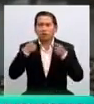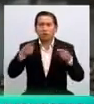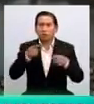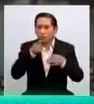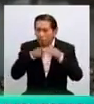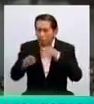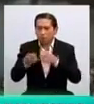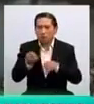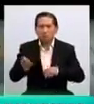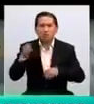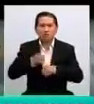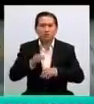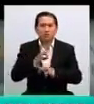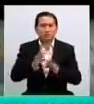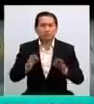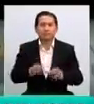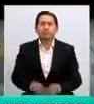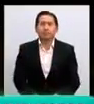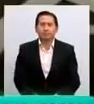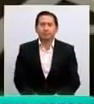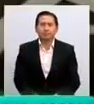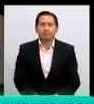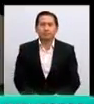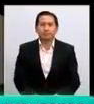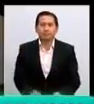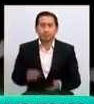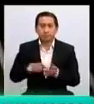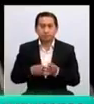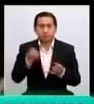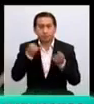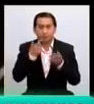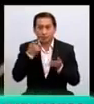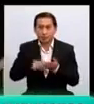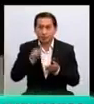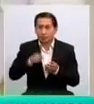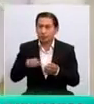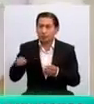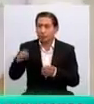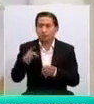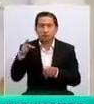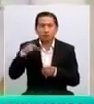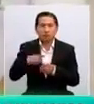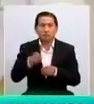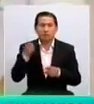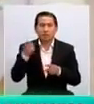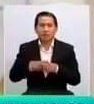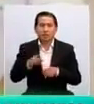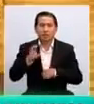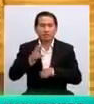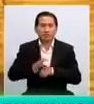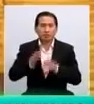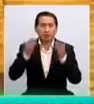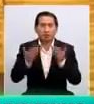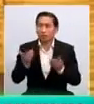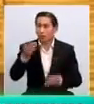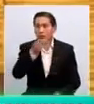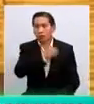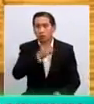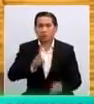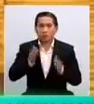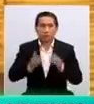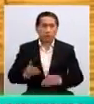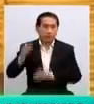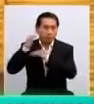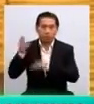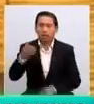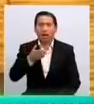los impuestos. En este informe se confirma la participación del ex cívico cruceño y ahora gobernador de Santa Cruz,